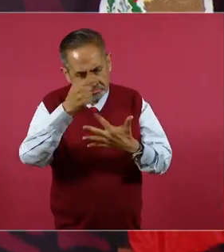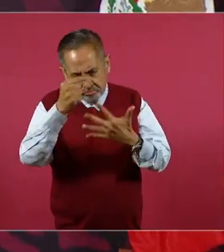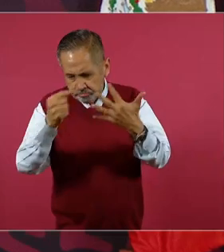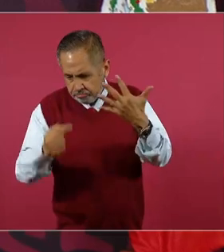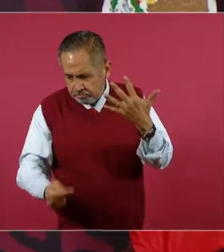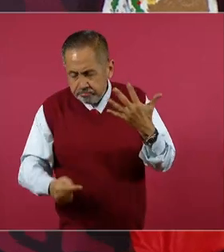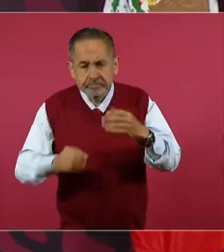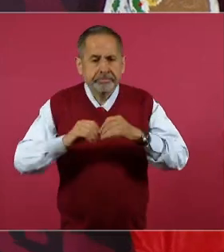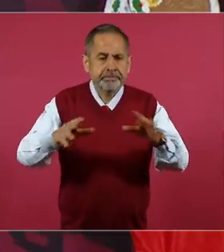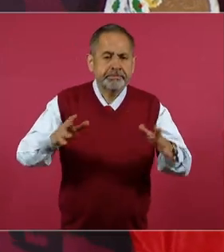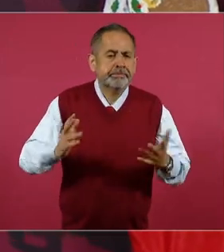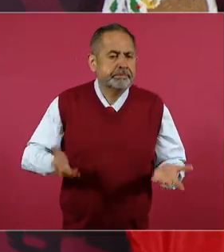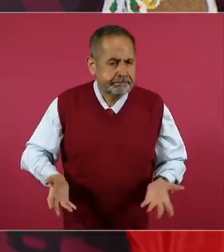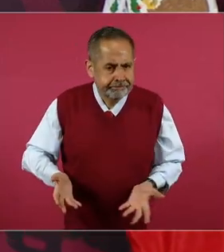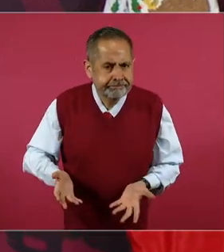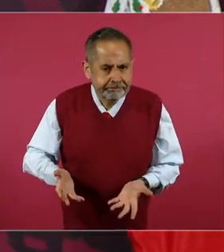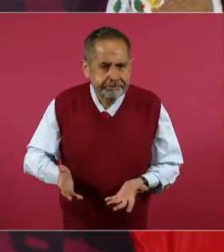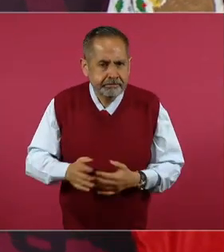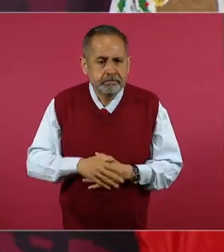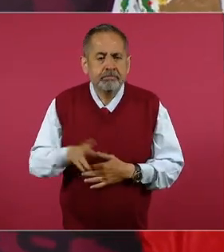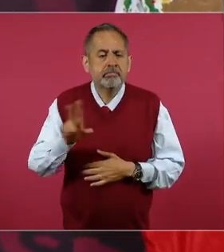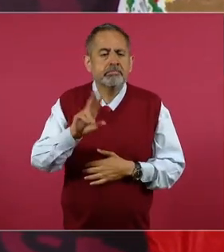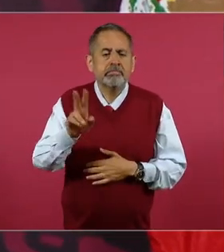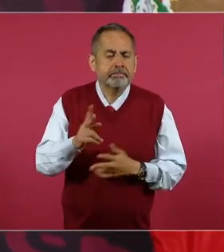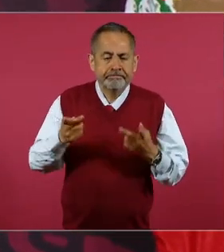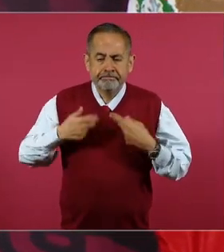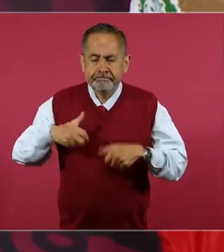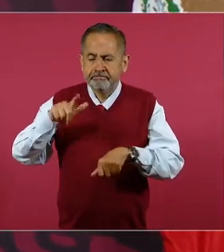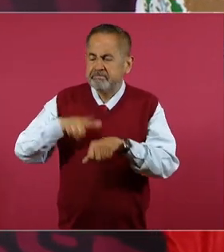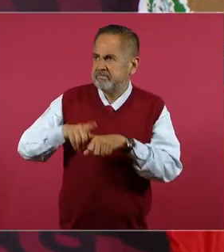Esto no es un asunto personal,